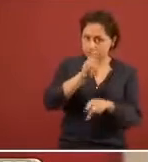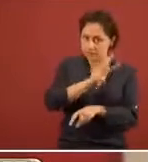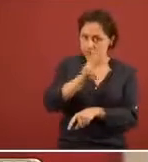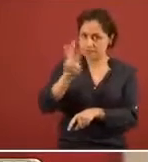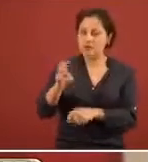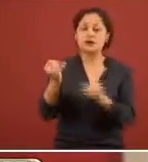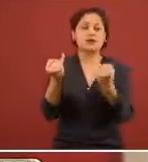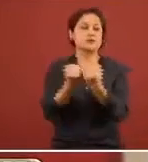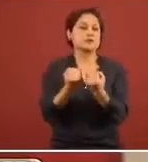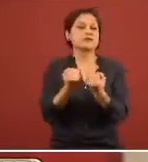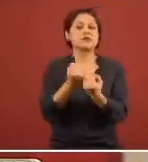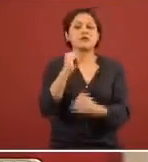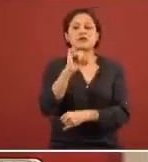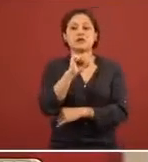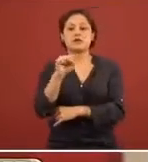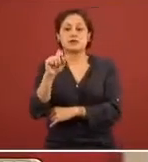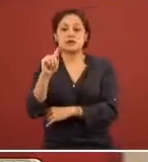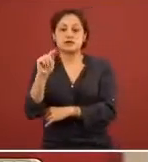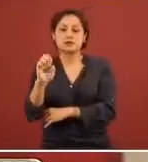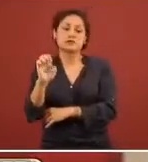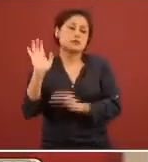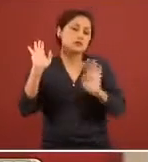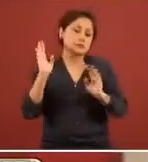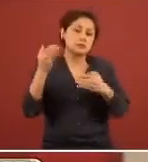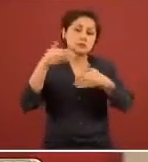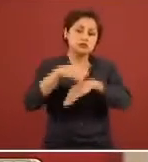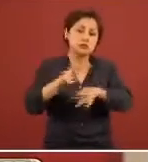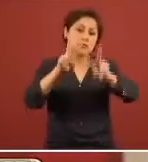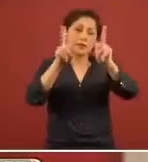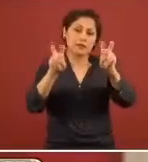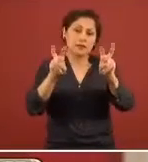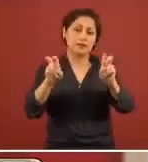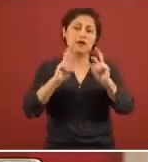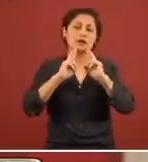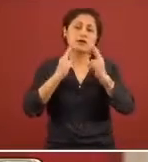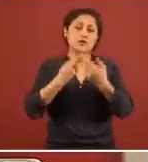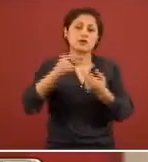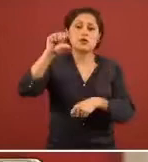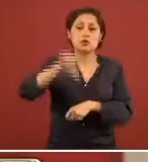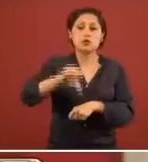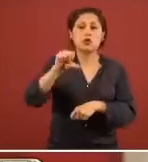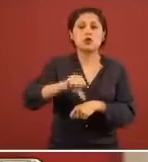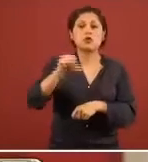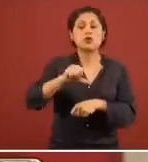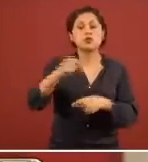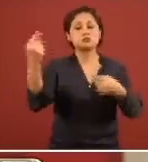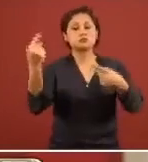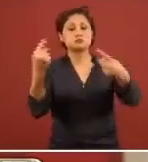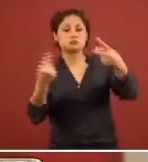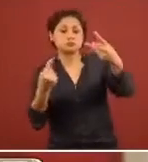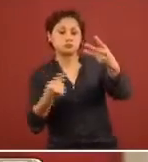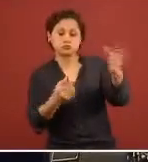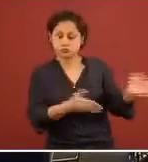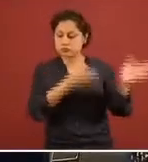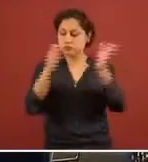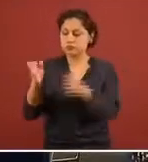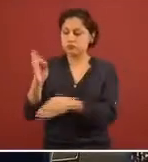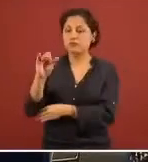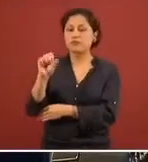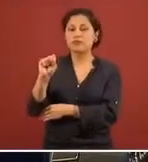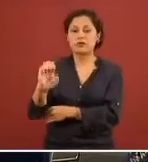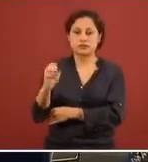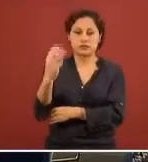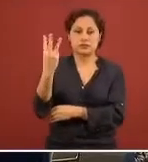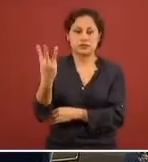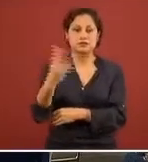fue el tipo de conversación de carácter técnico sobre el proceso de preparación para la fase 3. Ahora, su pregunta es